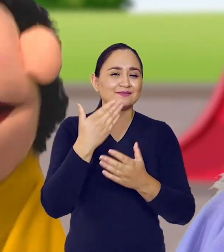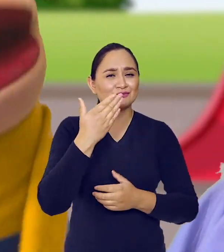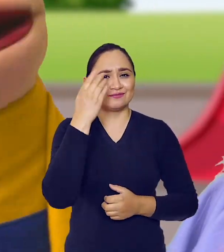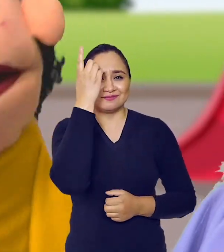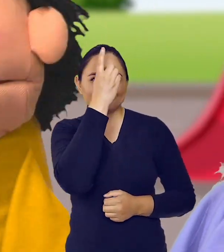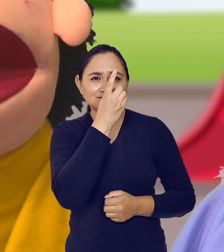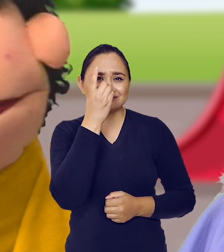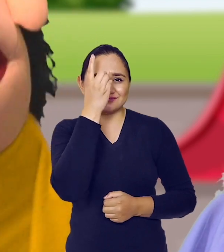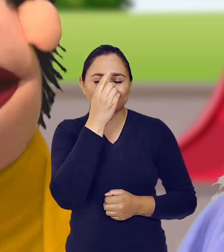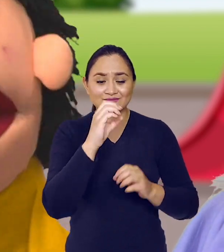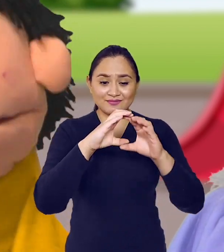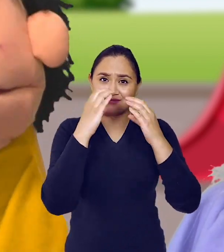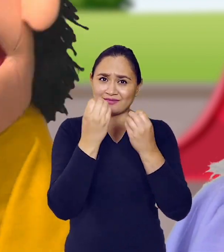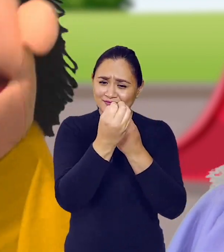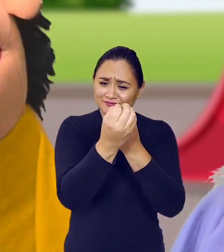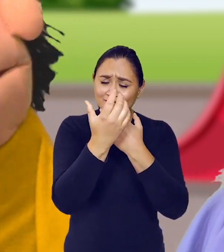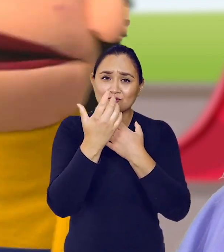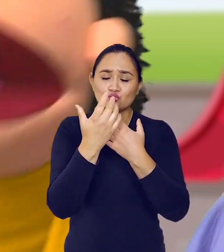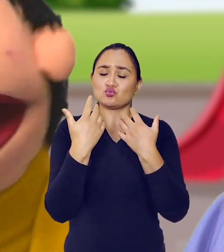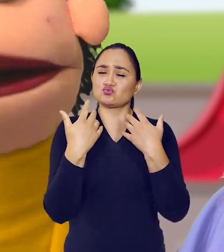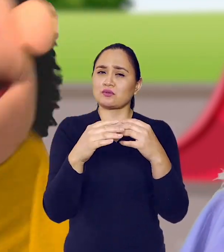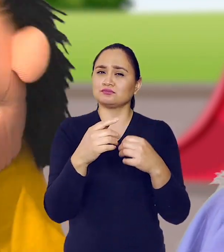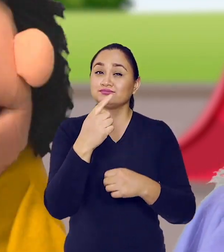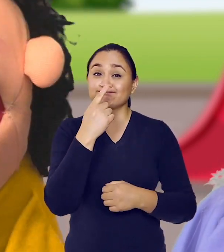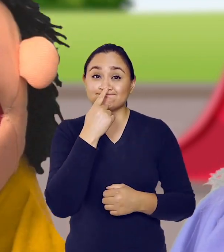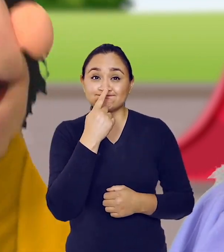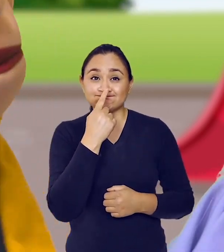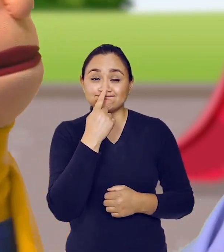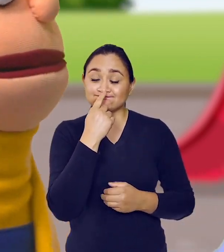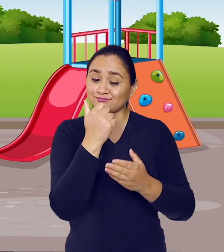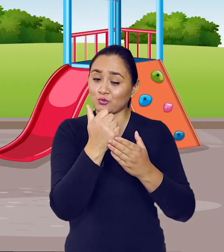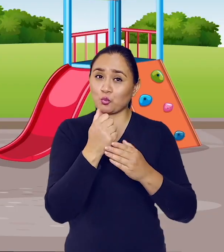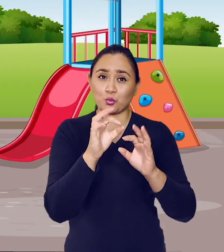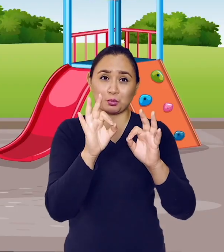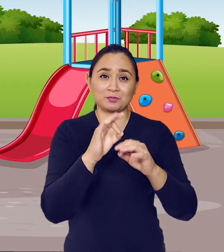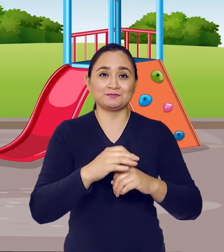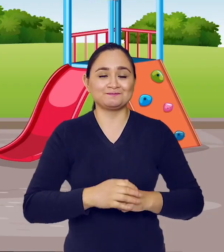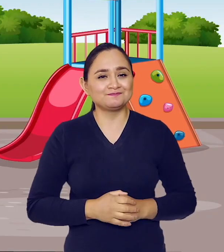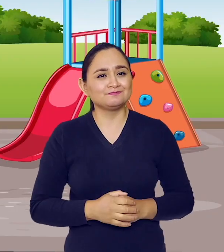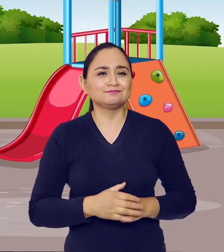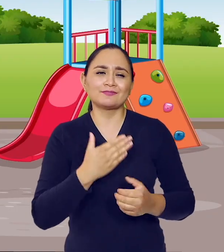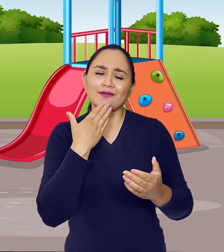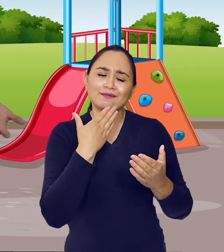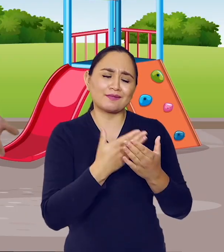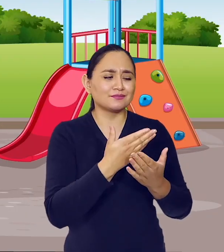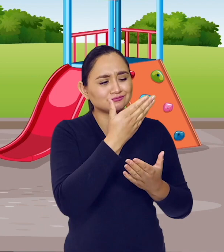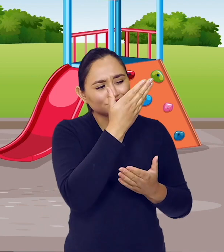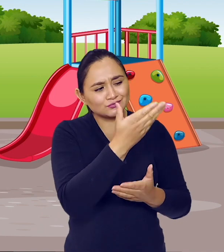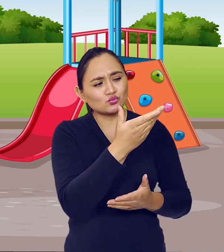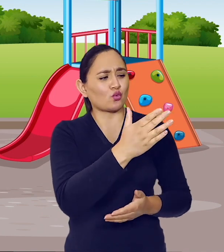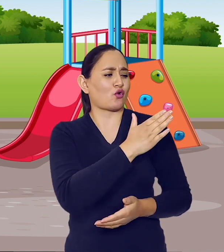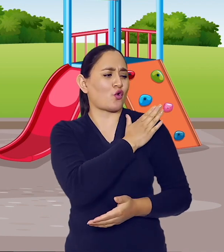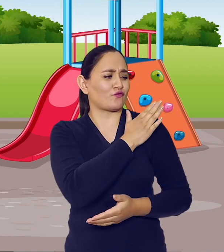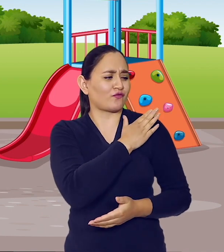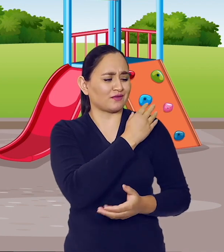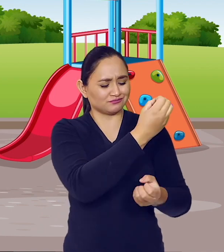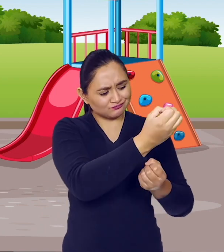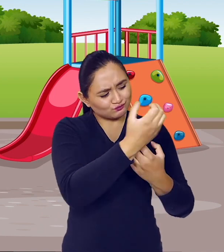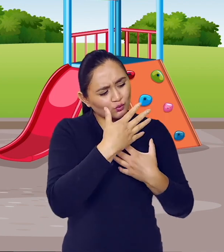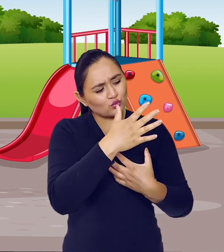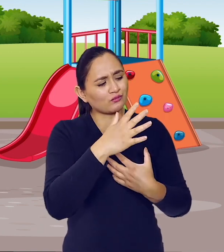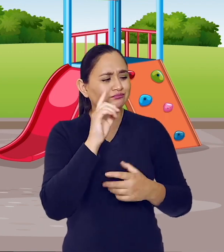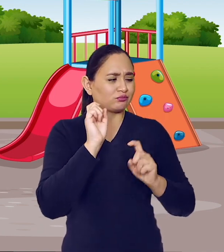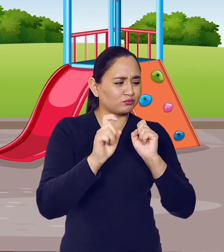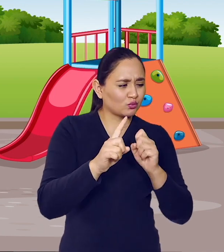profe Diana, por la clase de hoy. Estuvo muy útil. Gracias a ti por confiarme tus